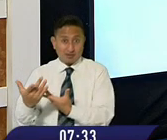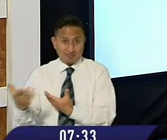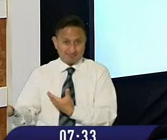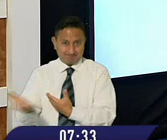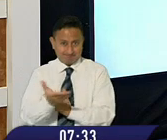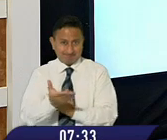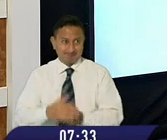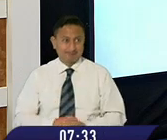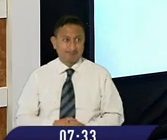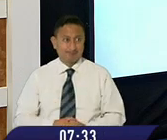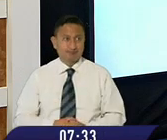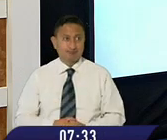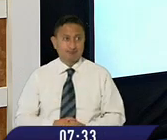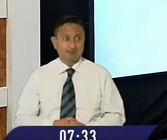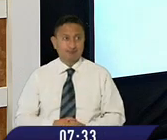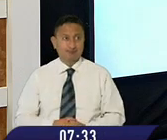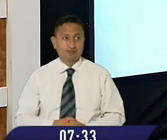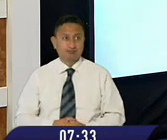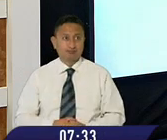adelante.